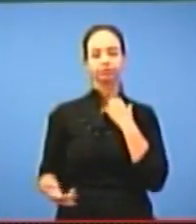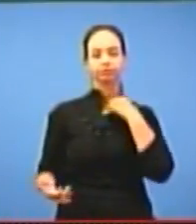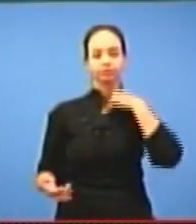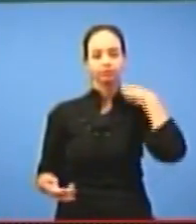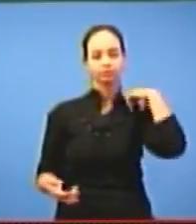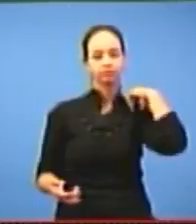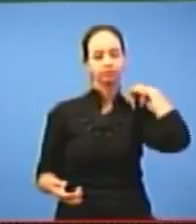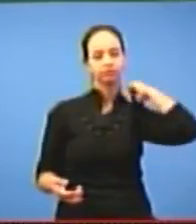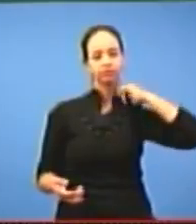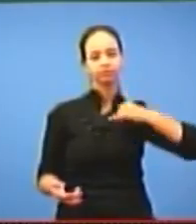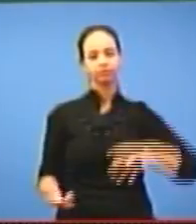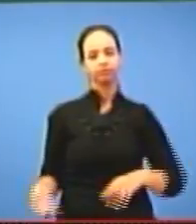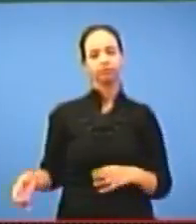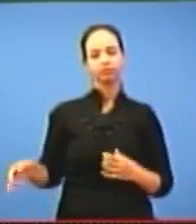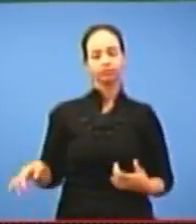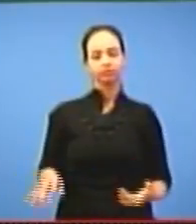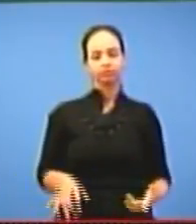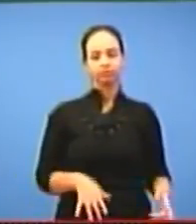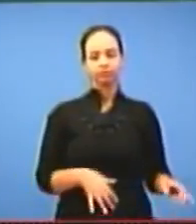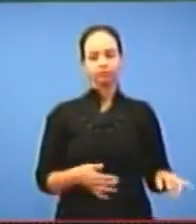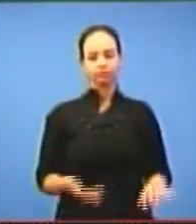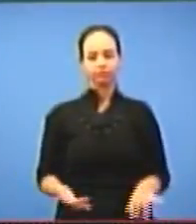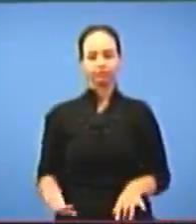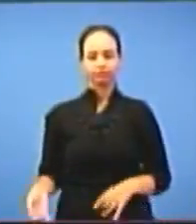Puede glorificar al Señor, toda la iglesia.